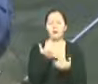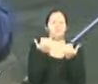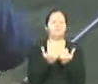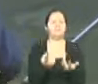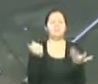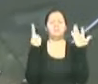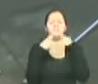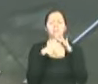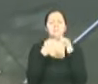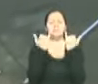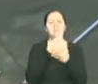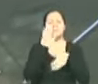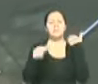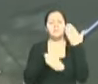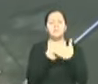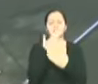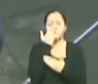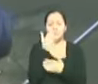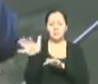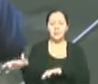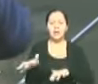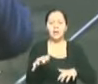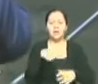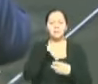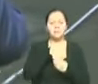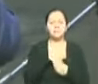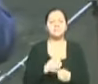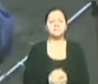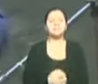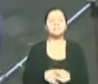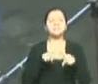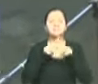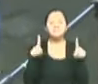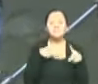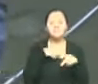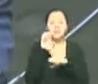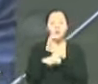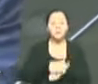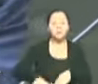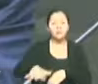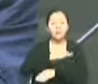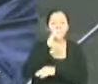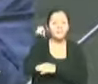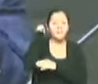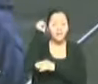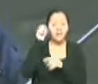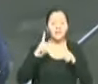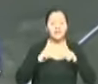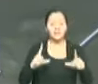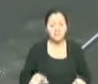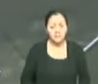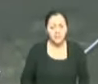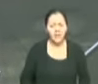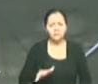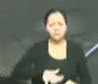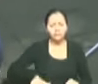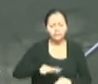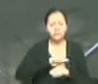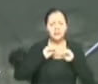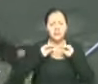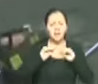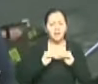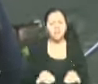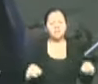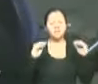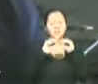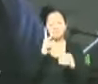de los agricultores, el Ecuador en donde los derechos a la salud y a la